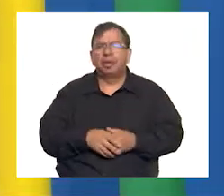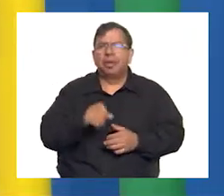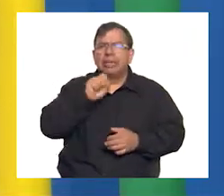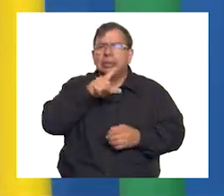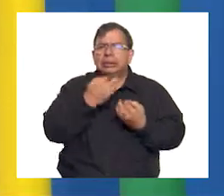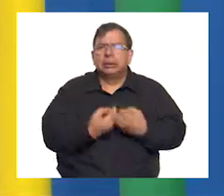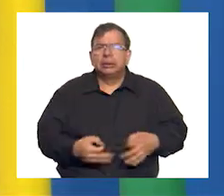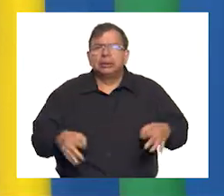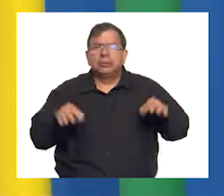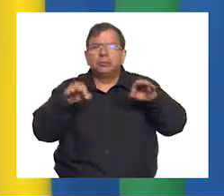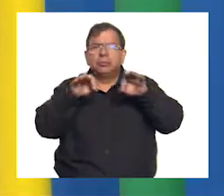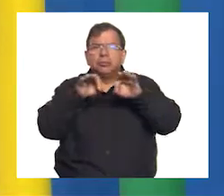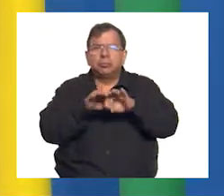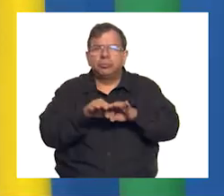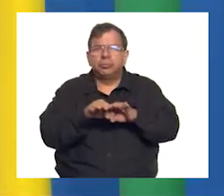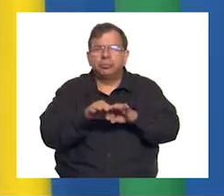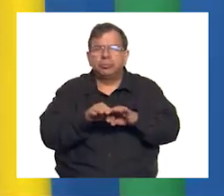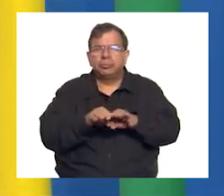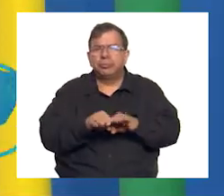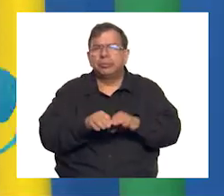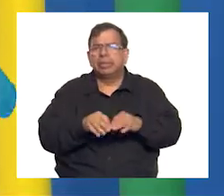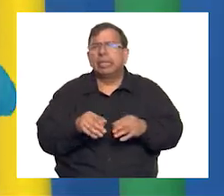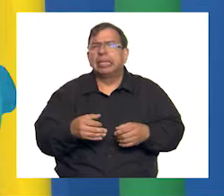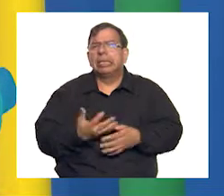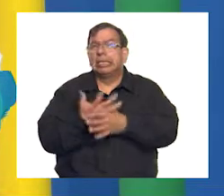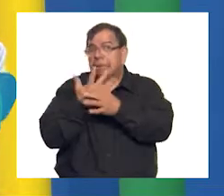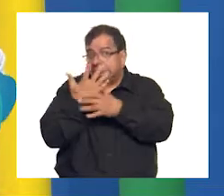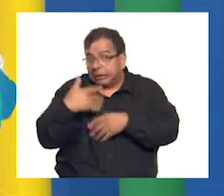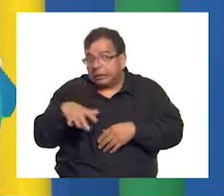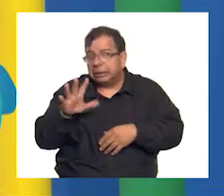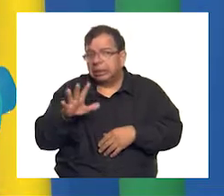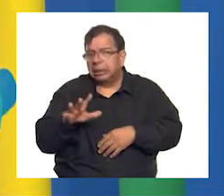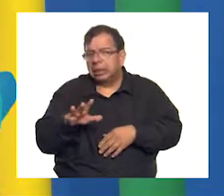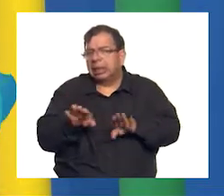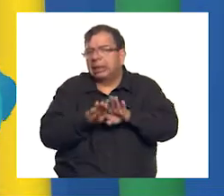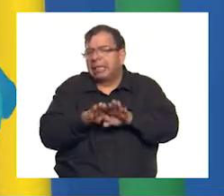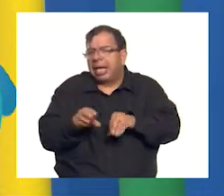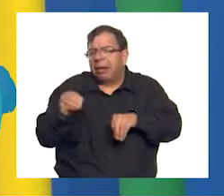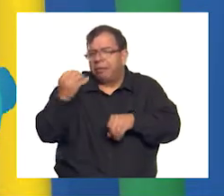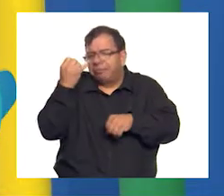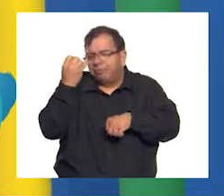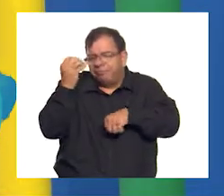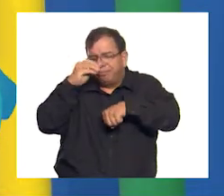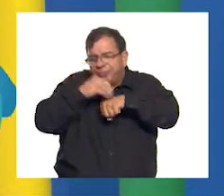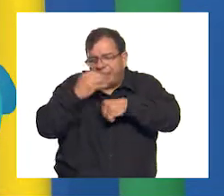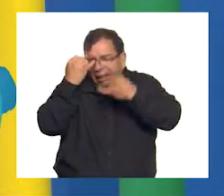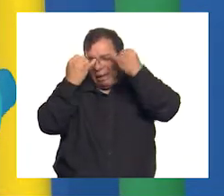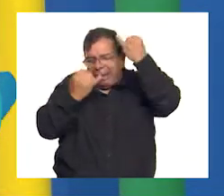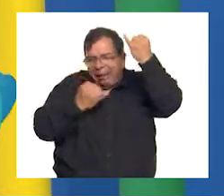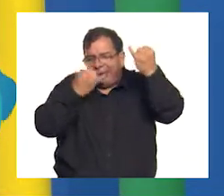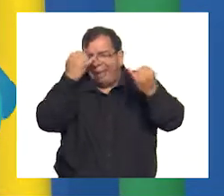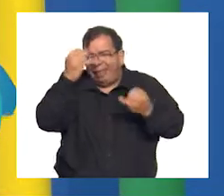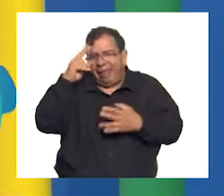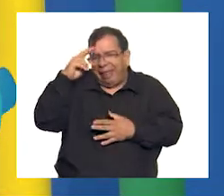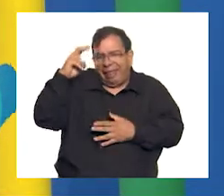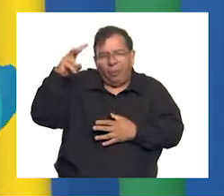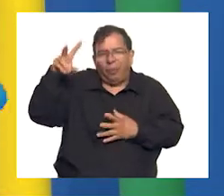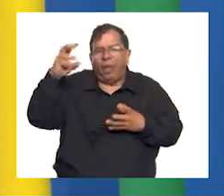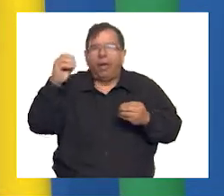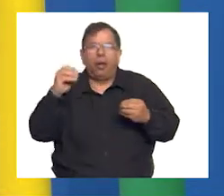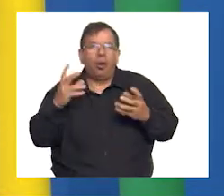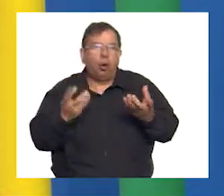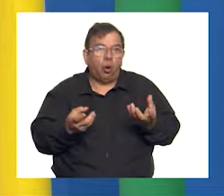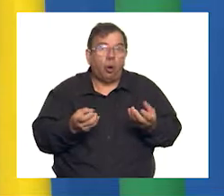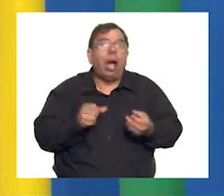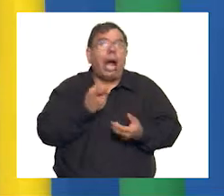muy importante recalcar que una leyenda puede tener elementos sobrenaturales, otras que son fantásticas y algunas otras